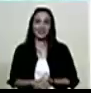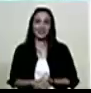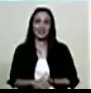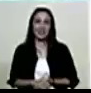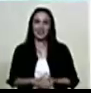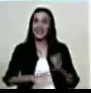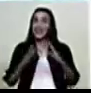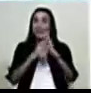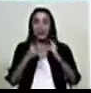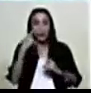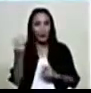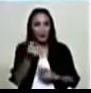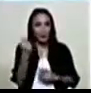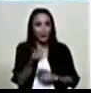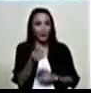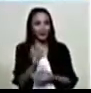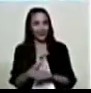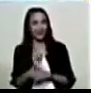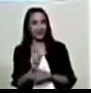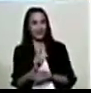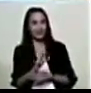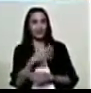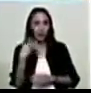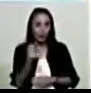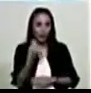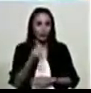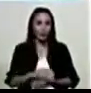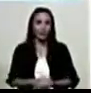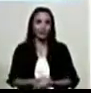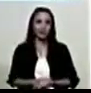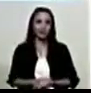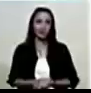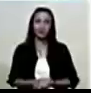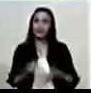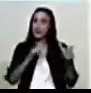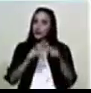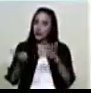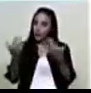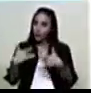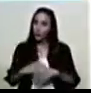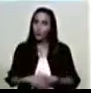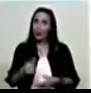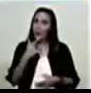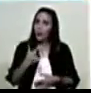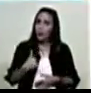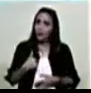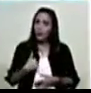próximo lunes, todo el mundo pendiente, ¿no? Mosca, los jóvenes, vamos pues jóvenes, vamos, ustedes me dicen a